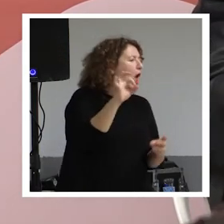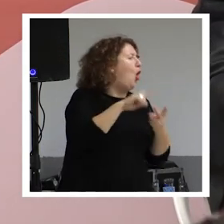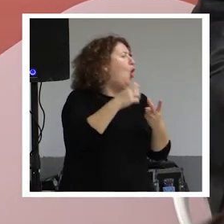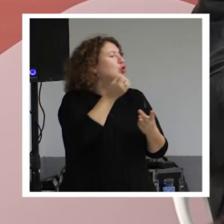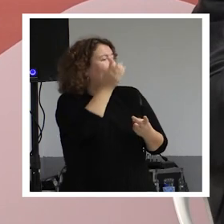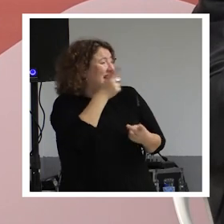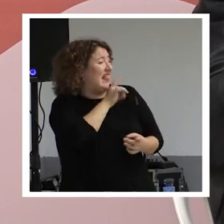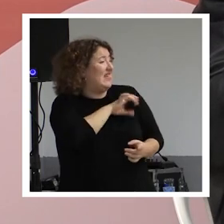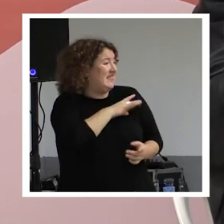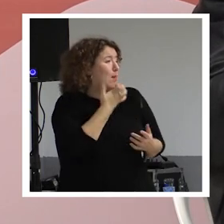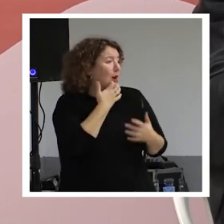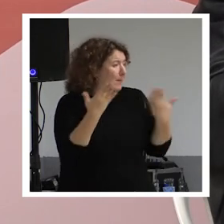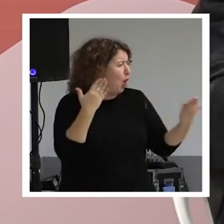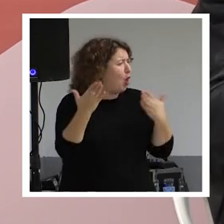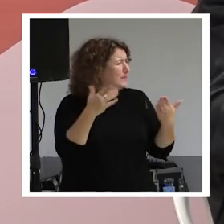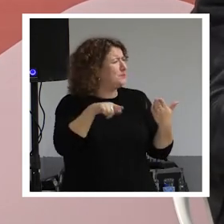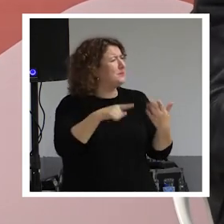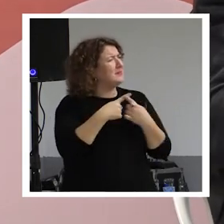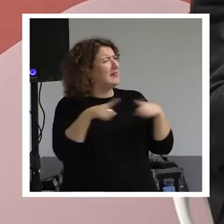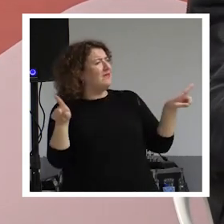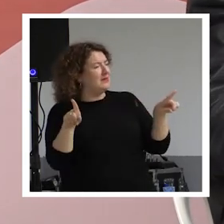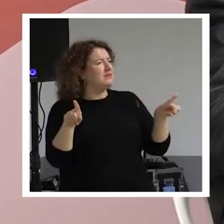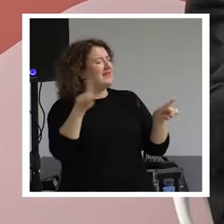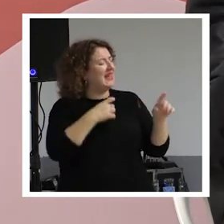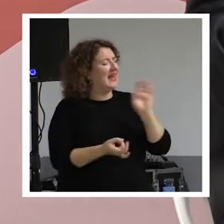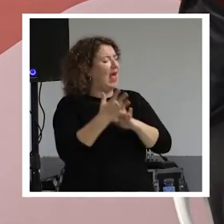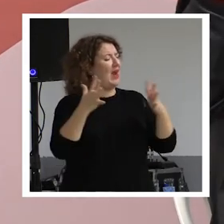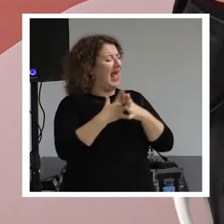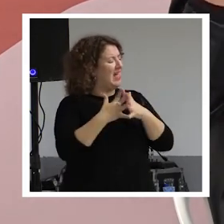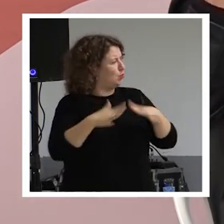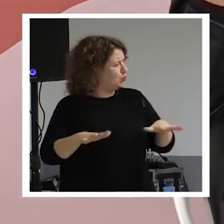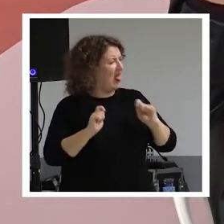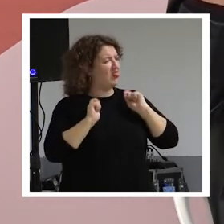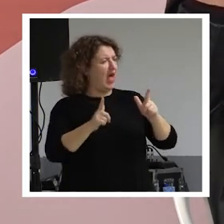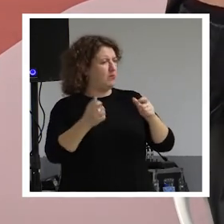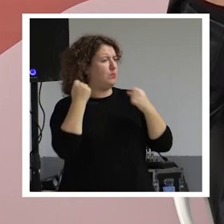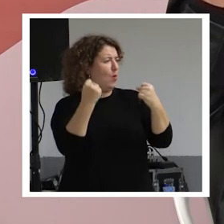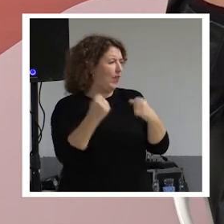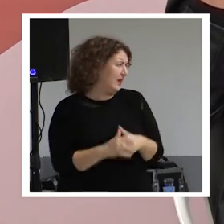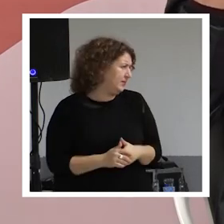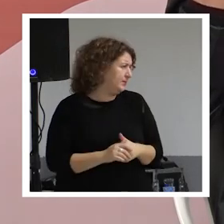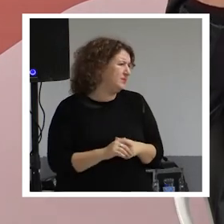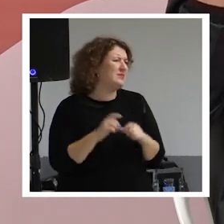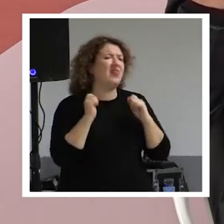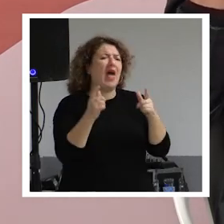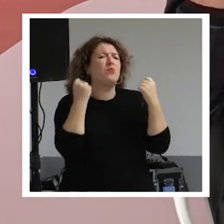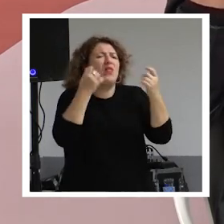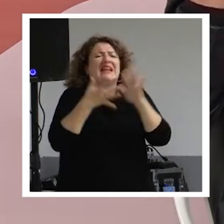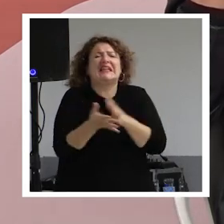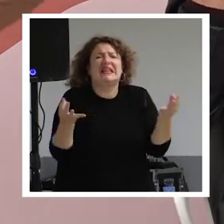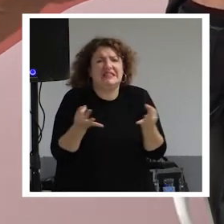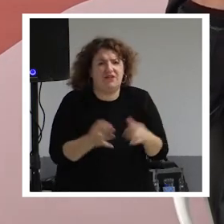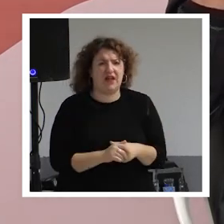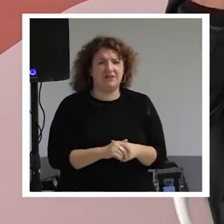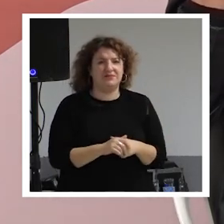en Uruguay este y que recomiendo leerlo es que el frente de amplia diferencia de otros partidos de América Latina como el PT o el partido